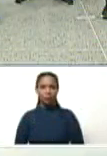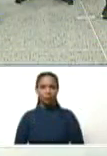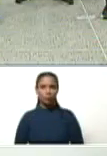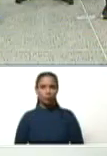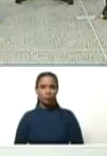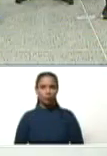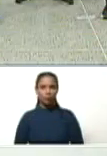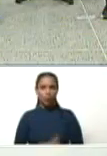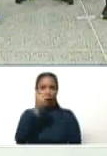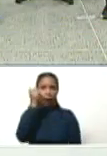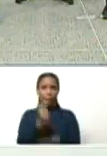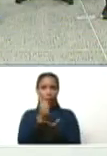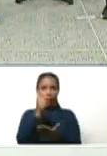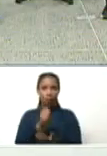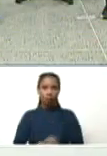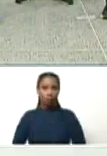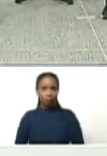Amén.